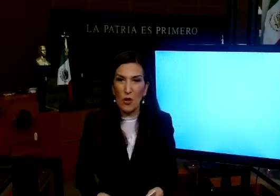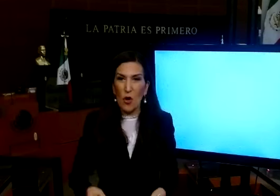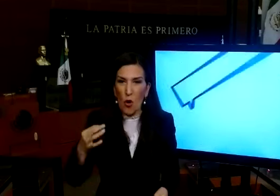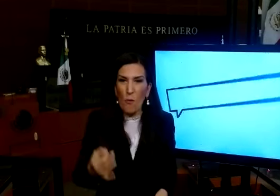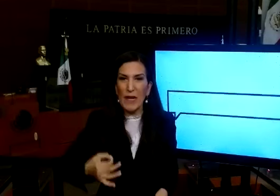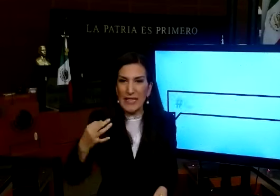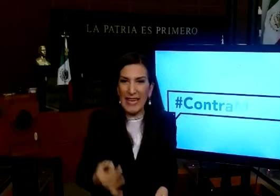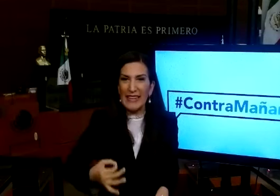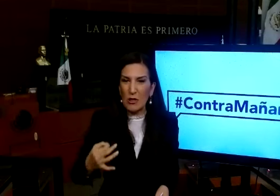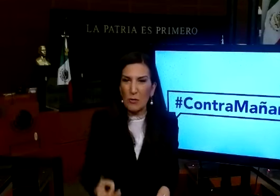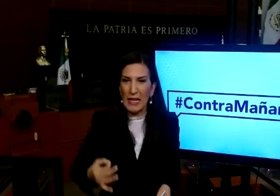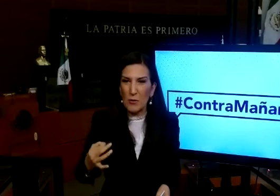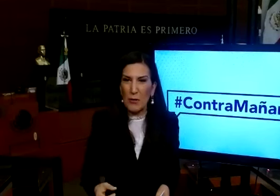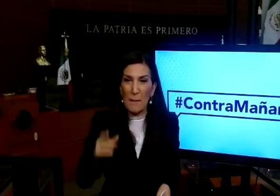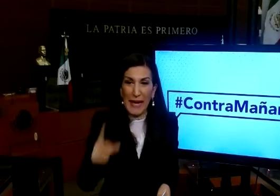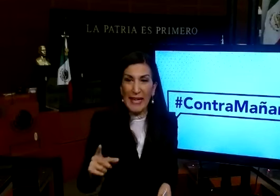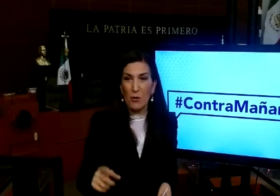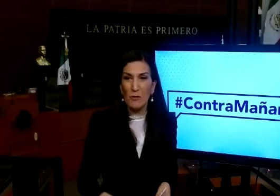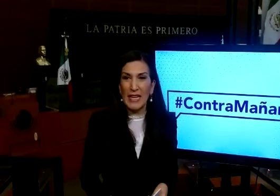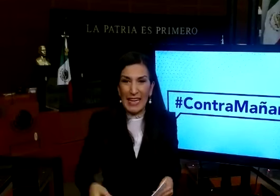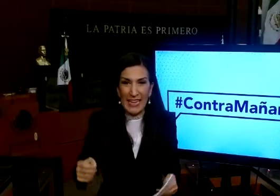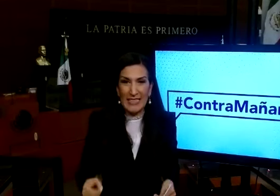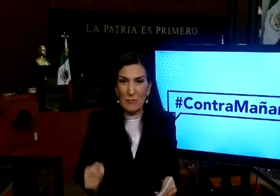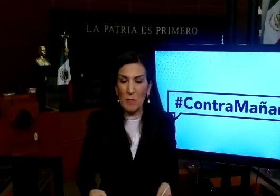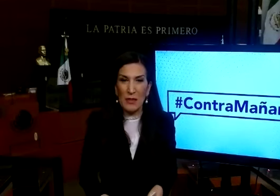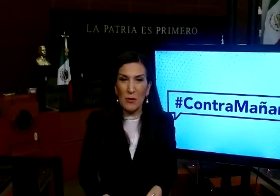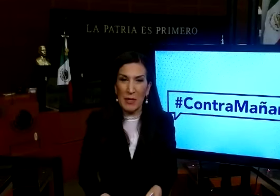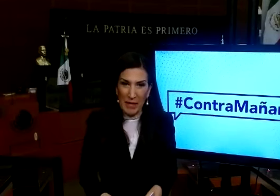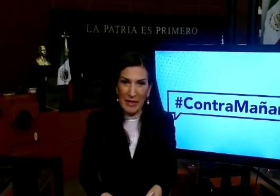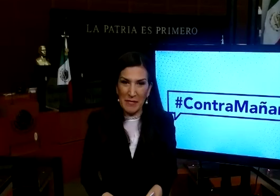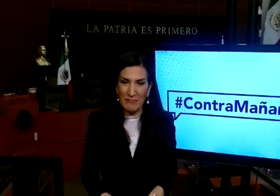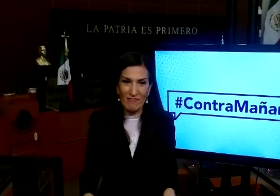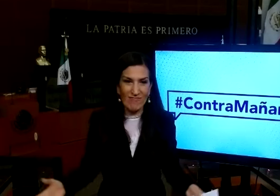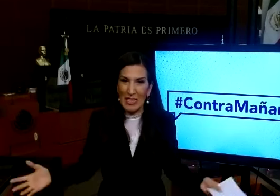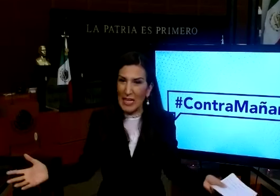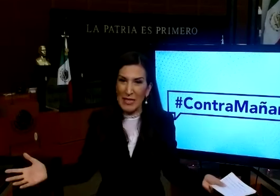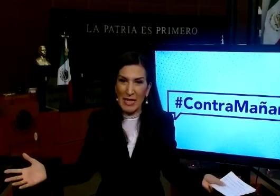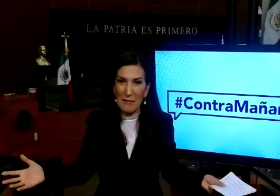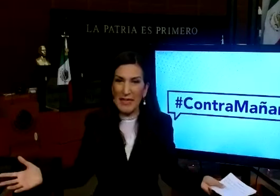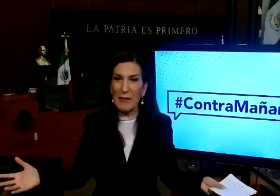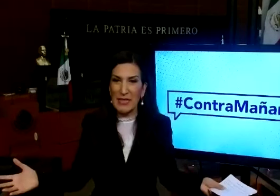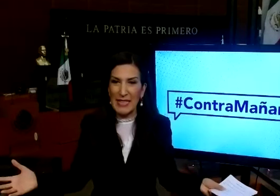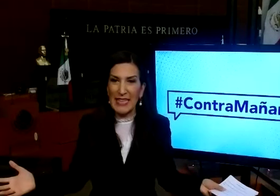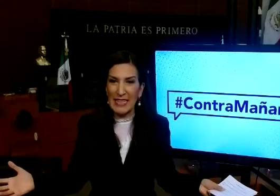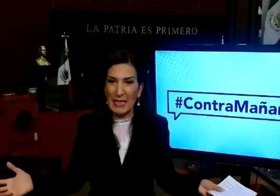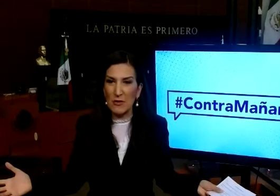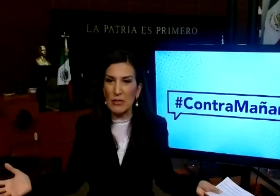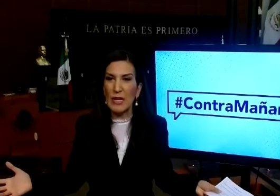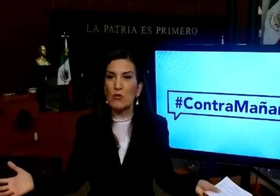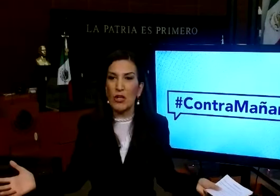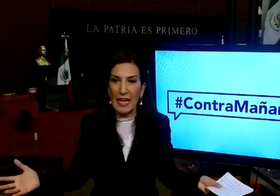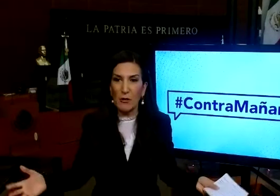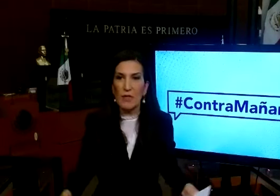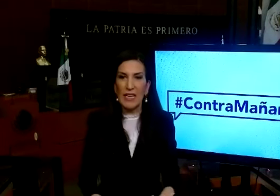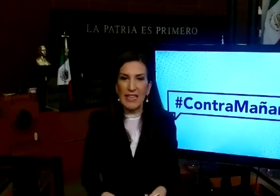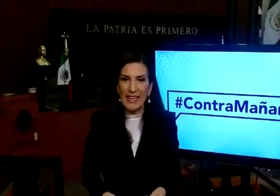resentimientos. Un presidente que hubiera ayudado a México en este momento de pandemia. Lamentablemente, el presidente que tenemos